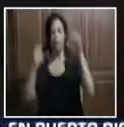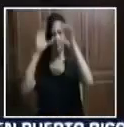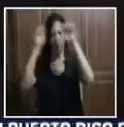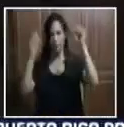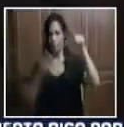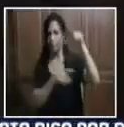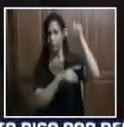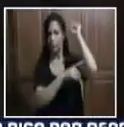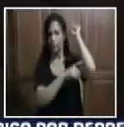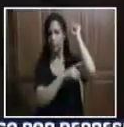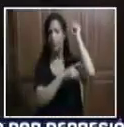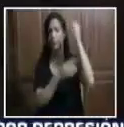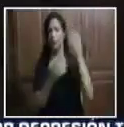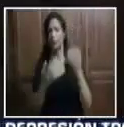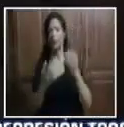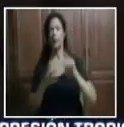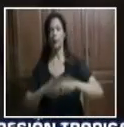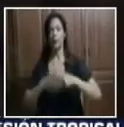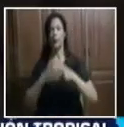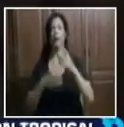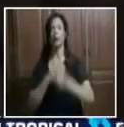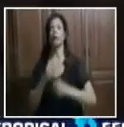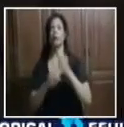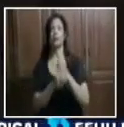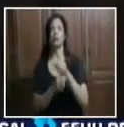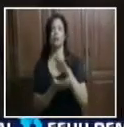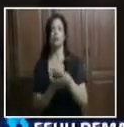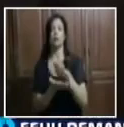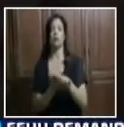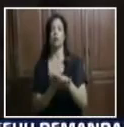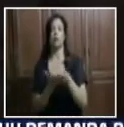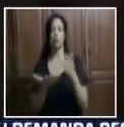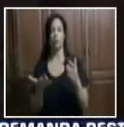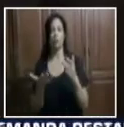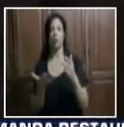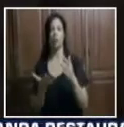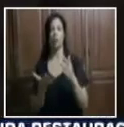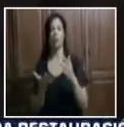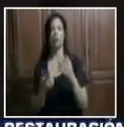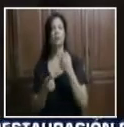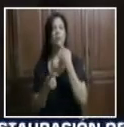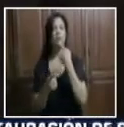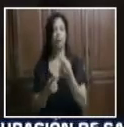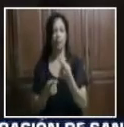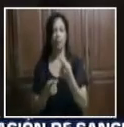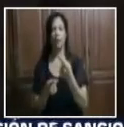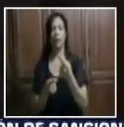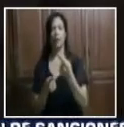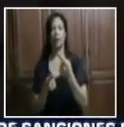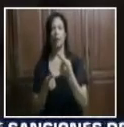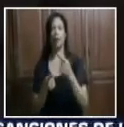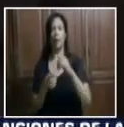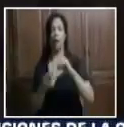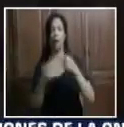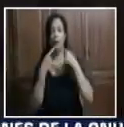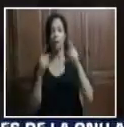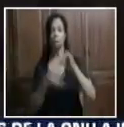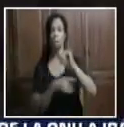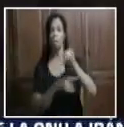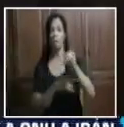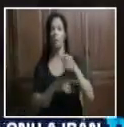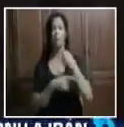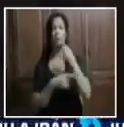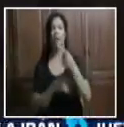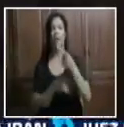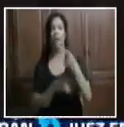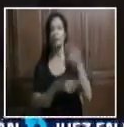va a comenzar el curso escolar? Y dicen que lo iba a anunciar hoy jueves y lo obligan a decirlo en el discurso el domingo,